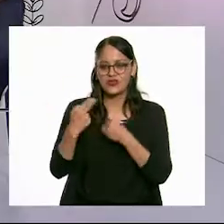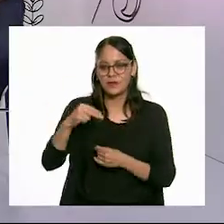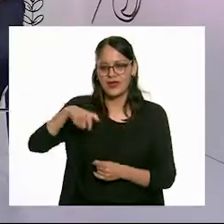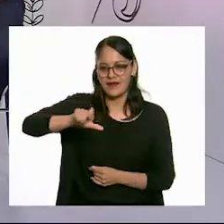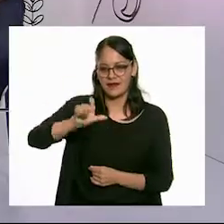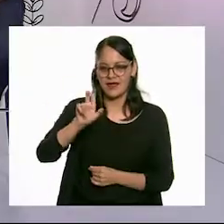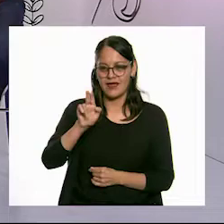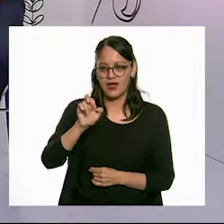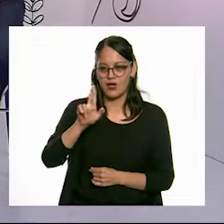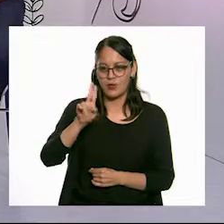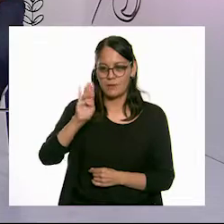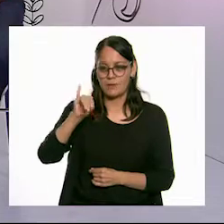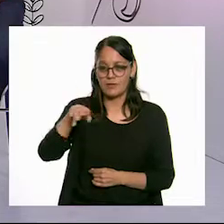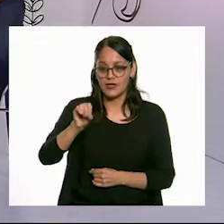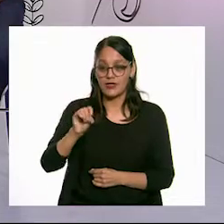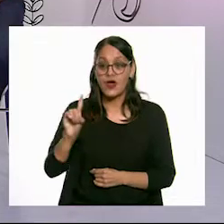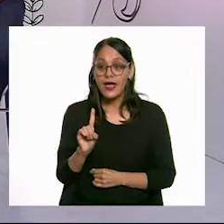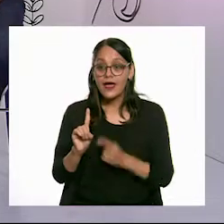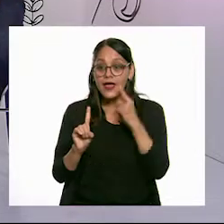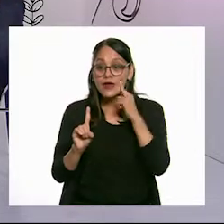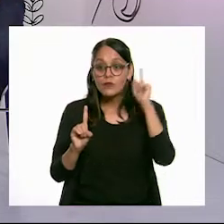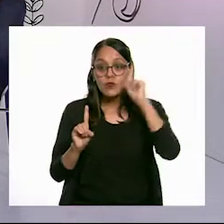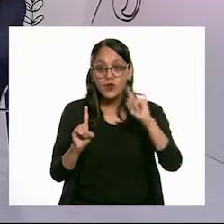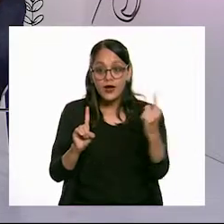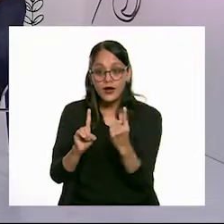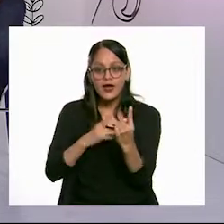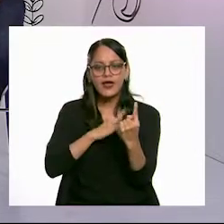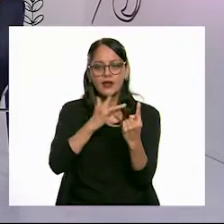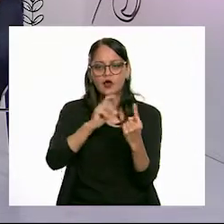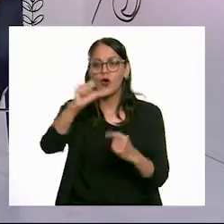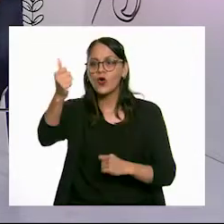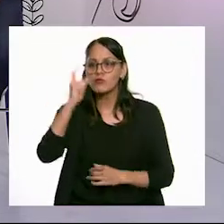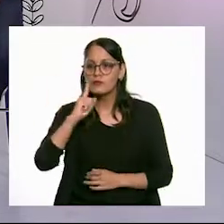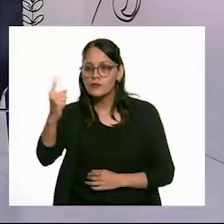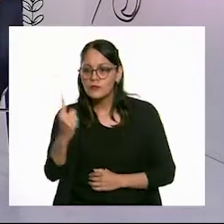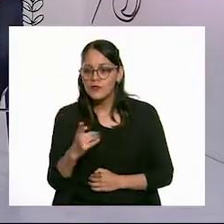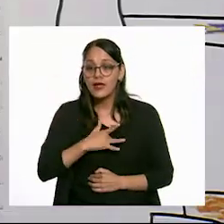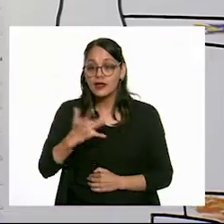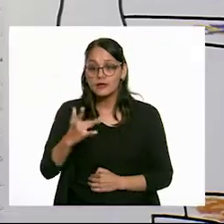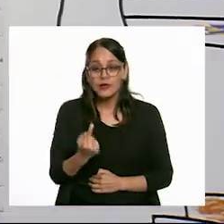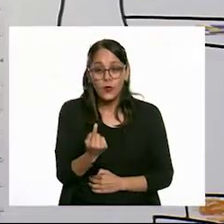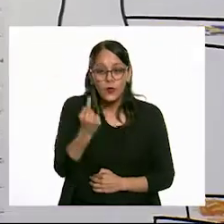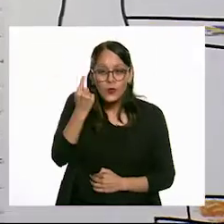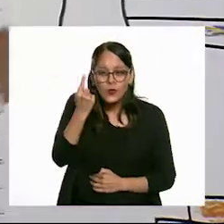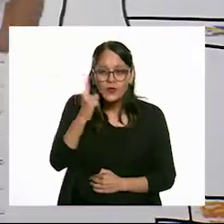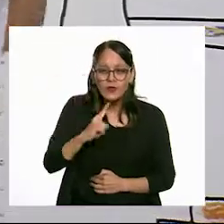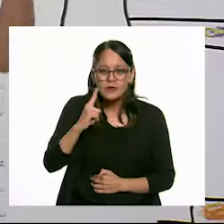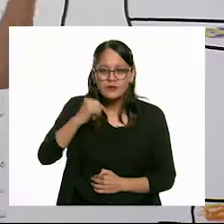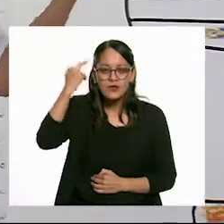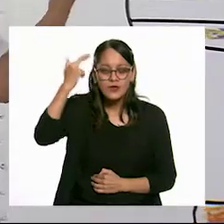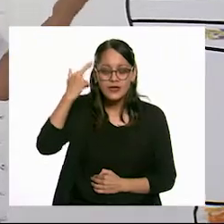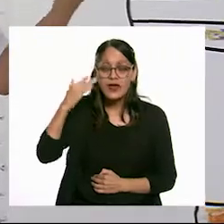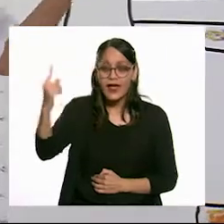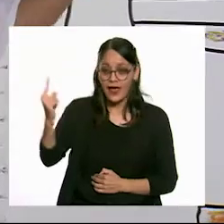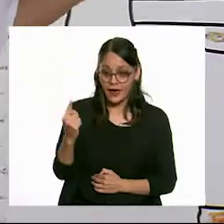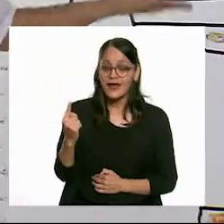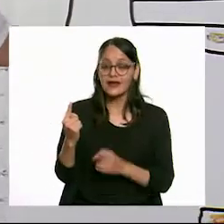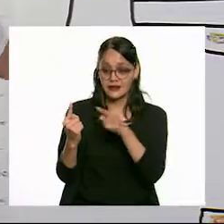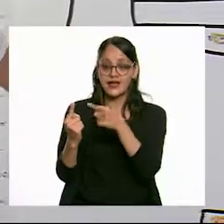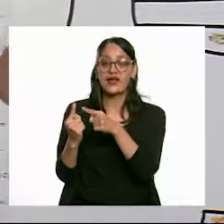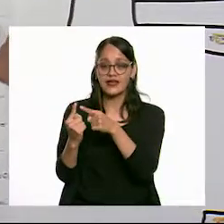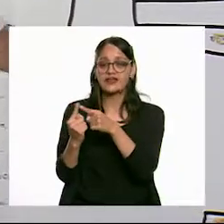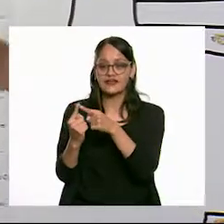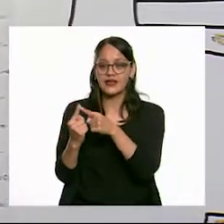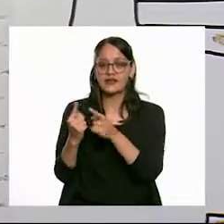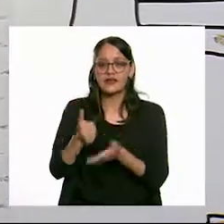está enamorado de cuanta mujer se le pone enfrente, pero en particular de la condesa. Y entonces su amiga Susana, necesito